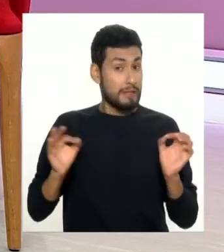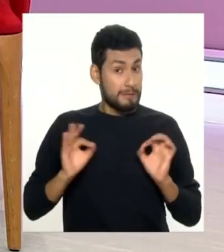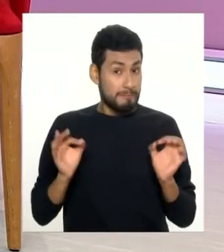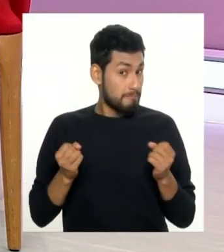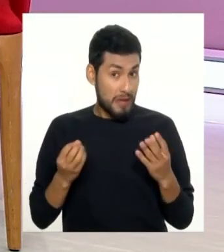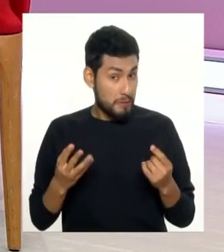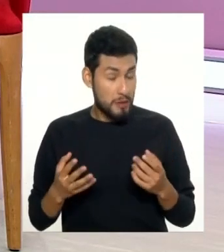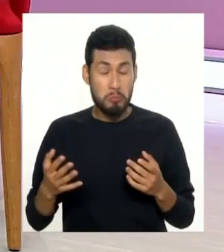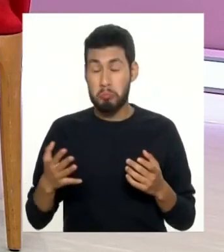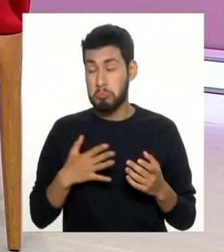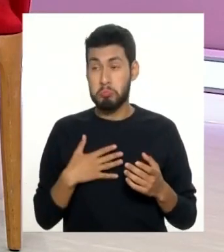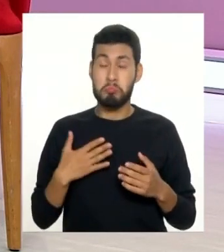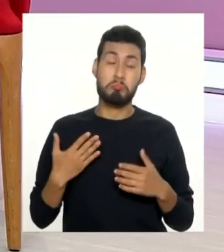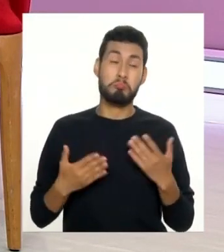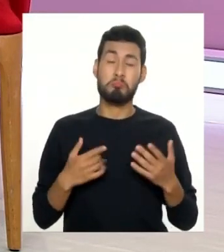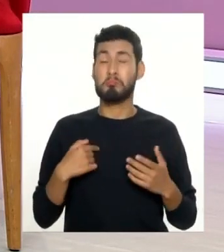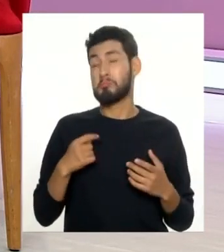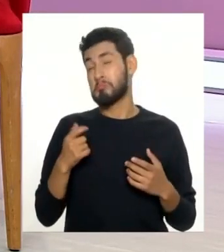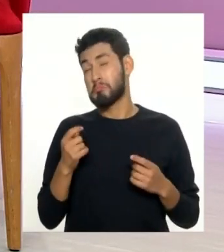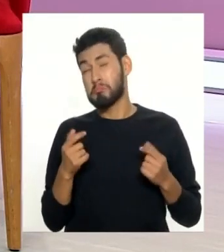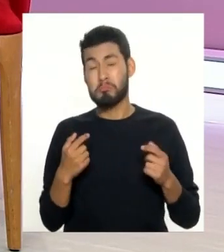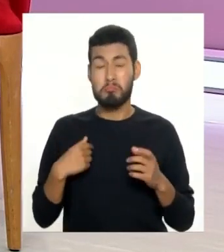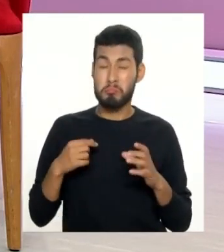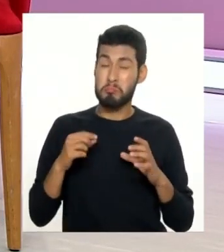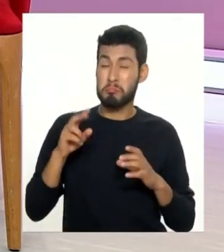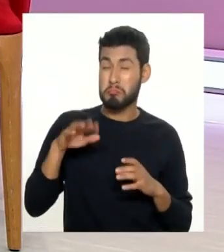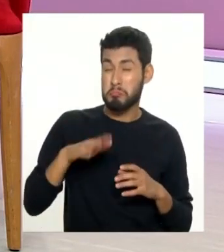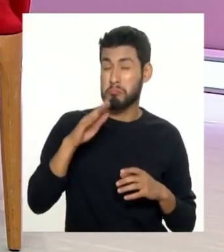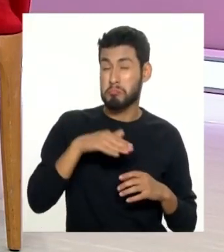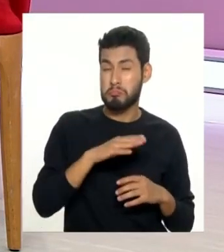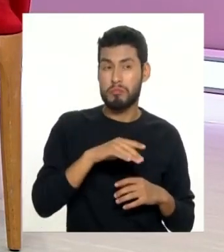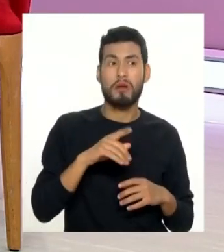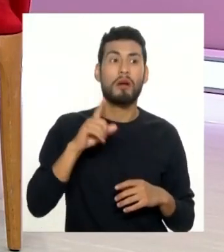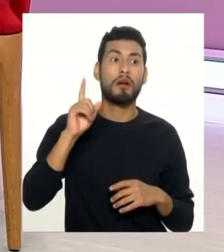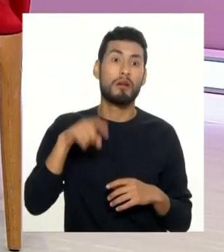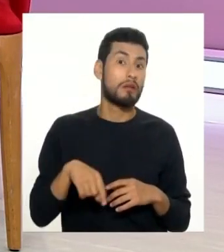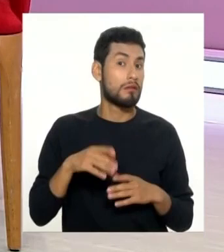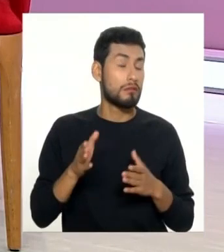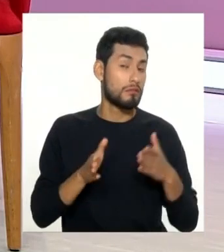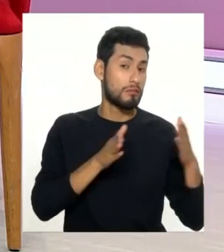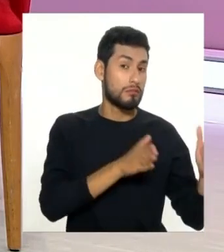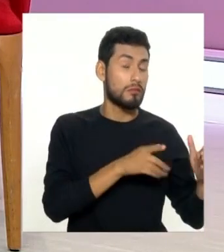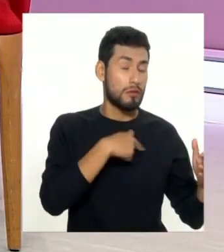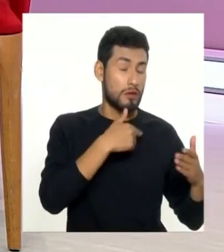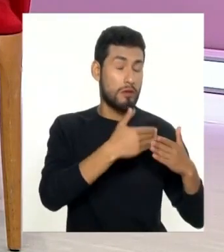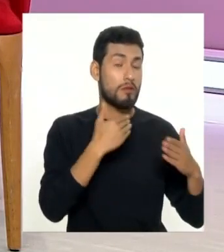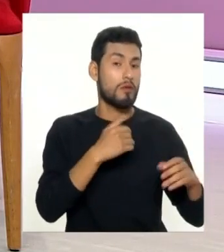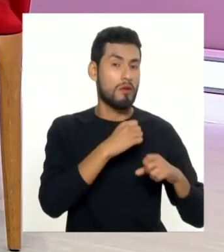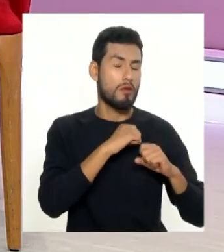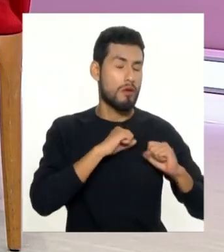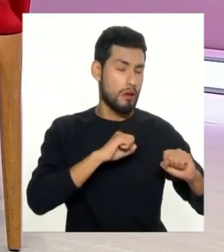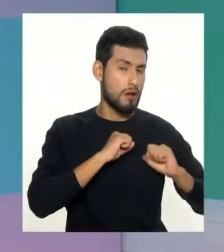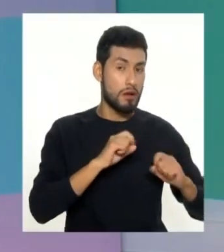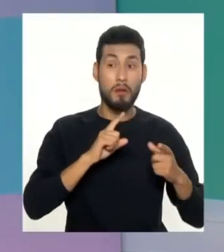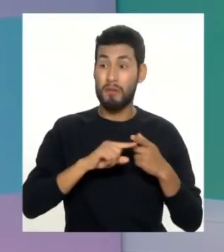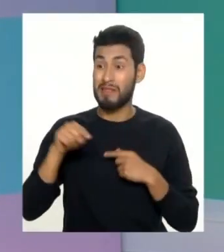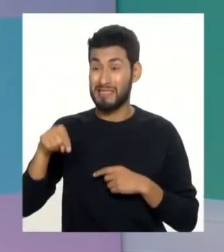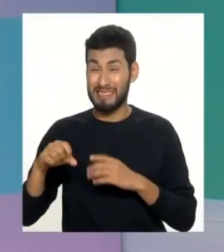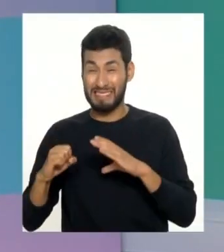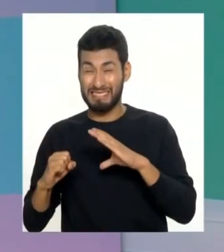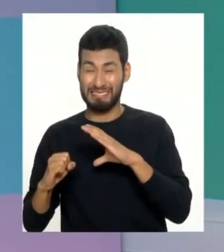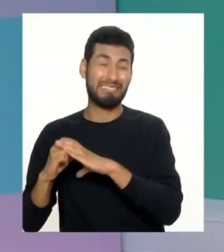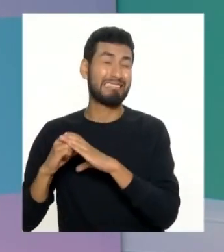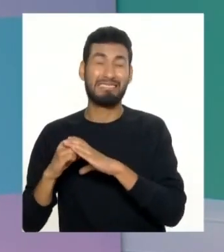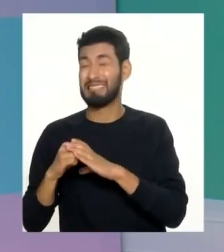ejemplo, osteofitos y tengo problemas de dolor lumbar que va y viene, esos sí deberían ir en los ejercicios preventivos. Pero cuando una persona ya está con una